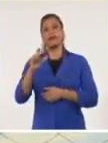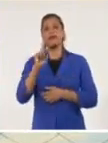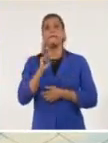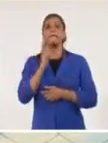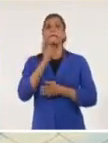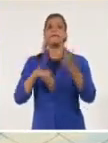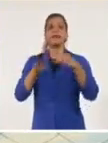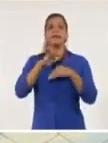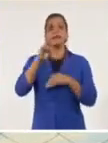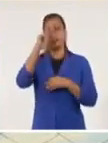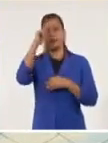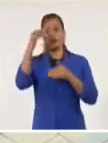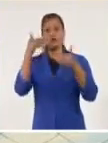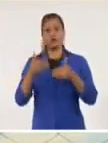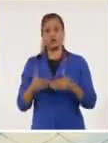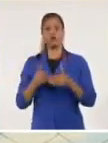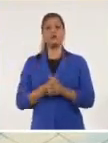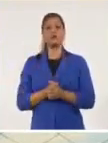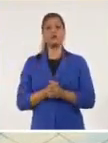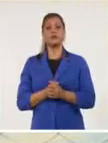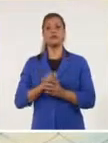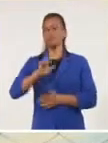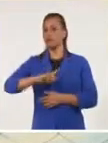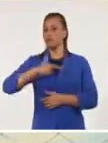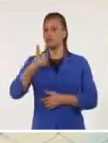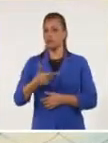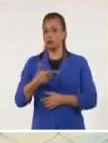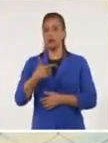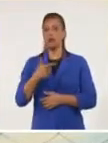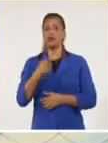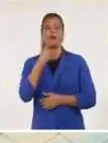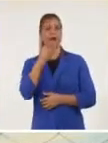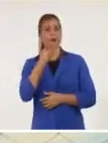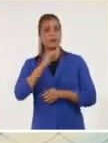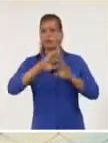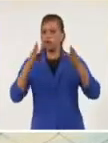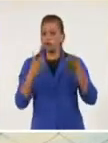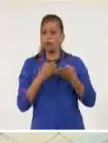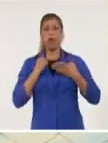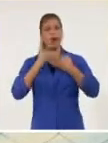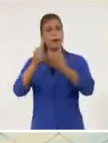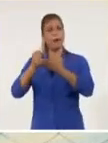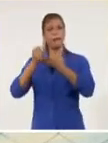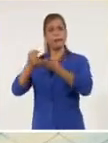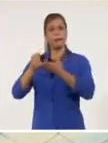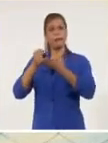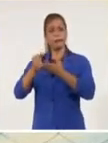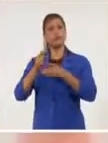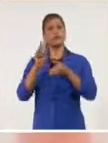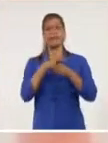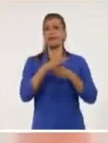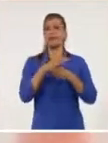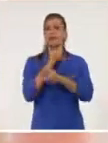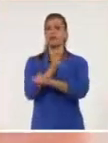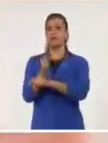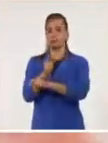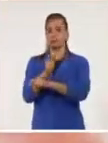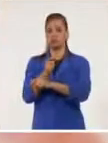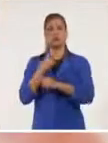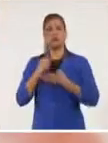cultura min y allí cada organismo nos aporta un grupo de ejecutoras el